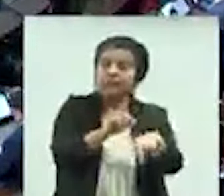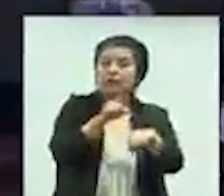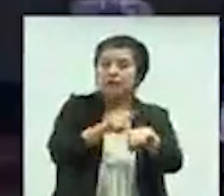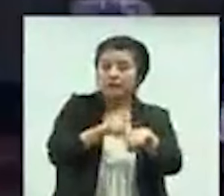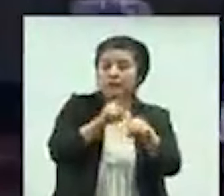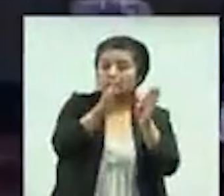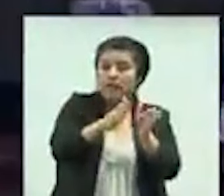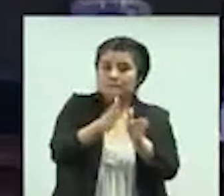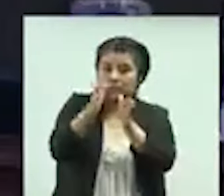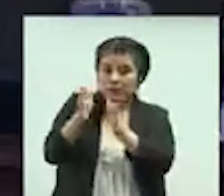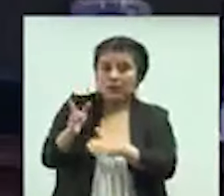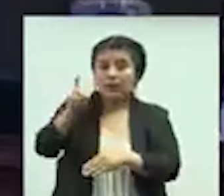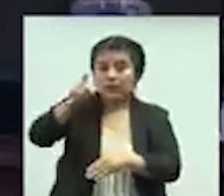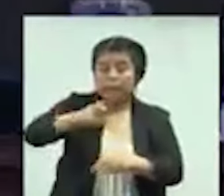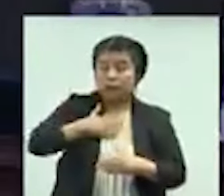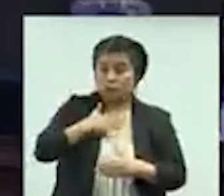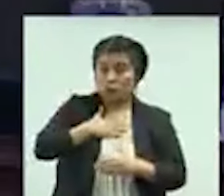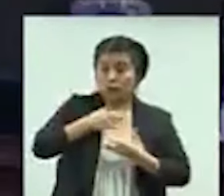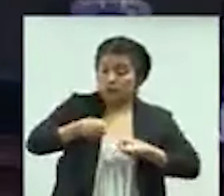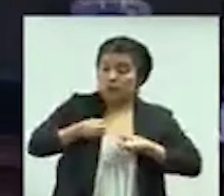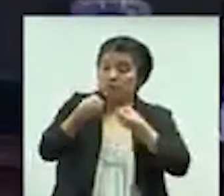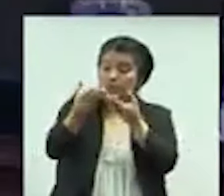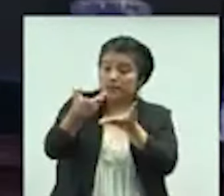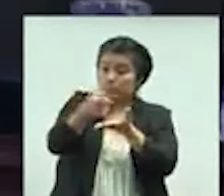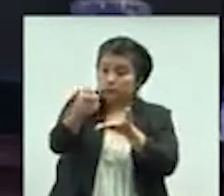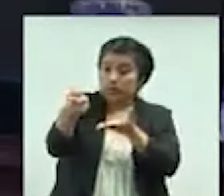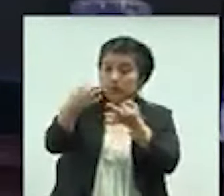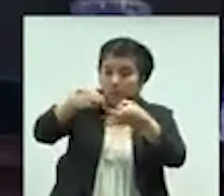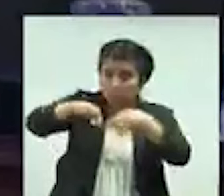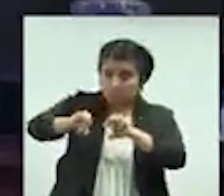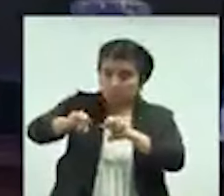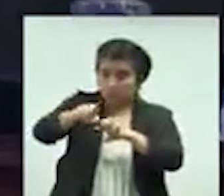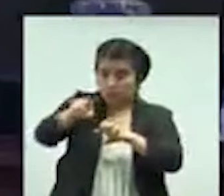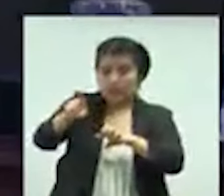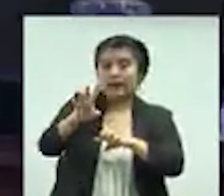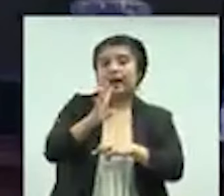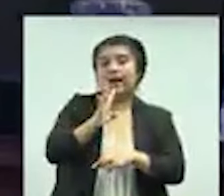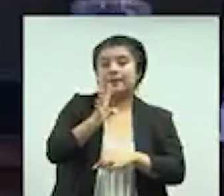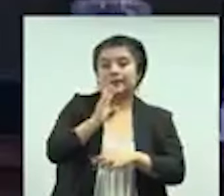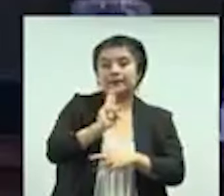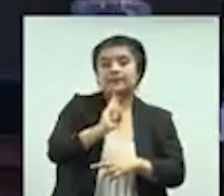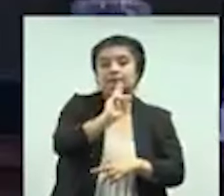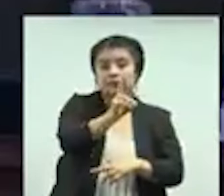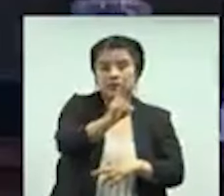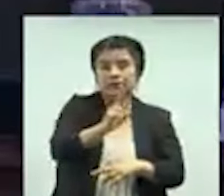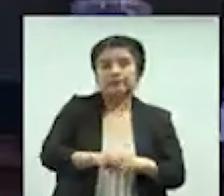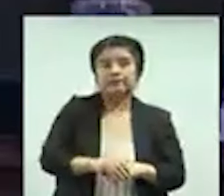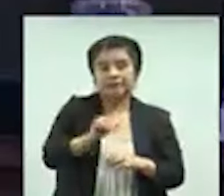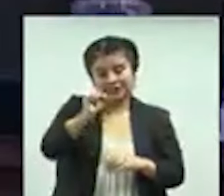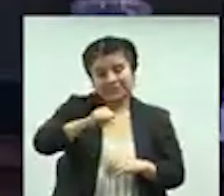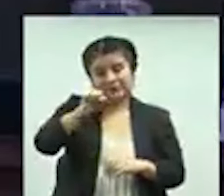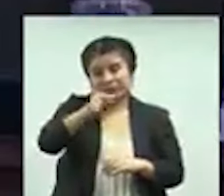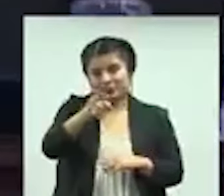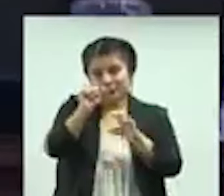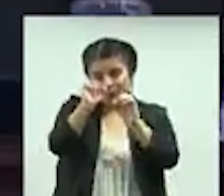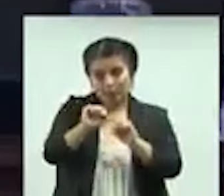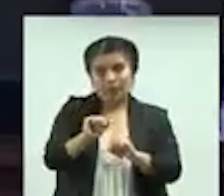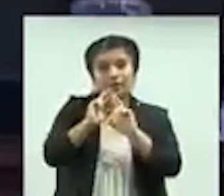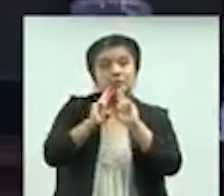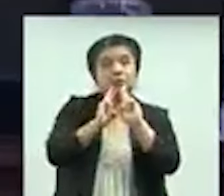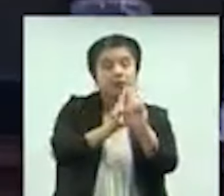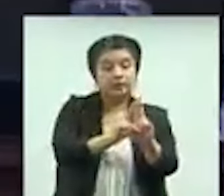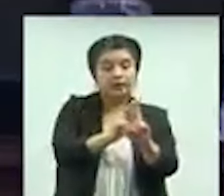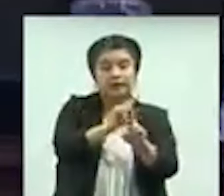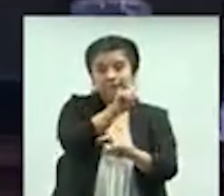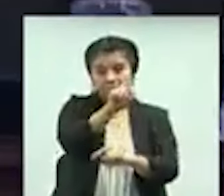procedimiento, tengo que cederle la palabra para contestar. Ahora sí, tiene el uso de la palabra para dar